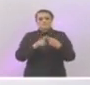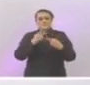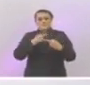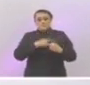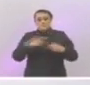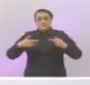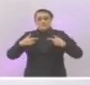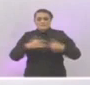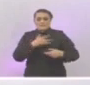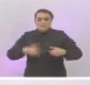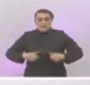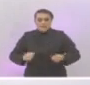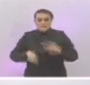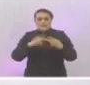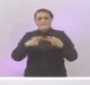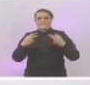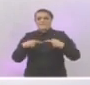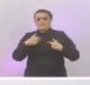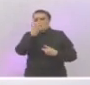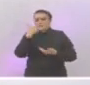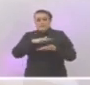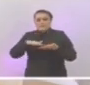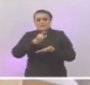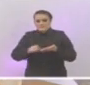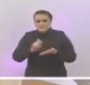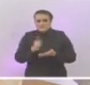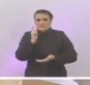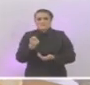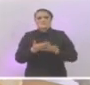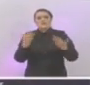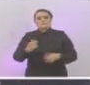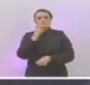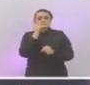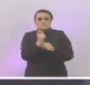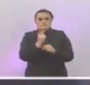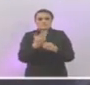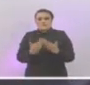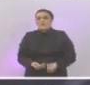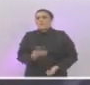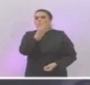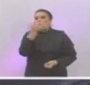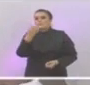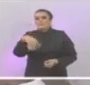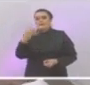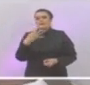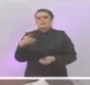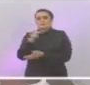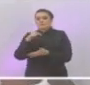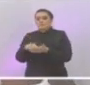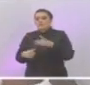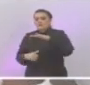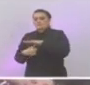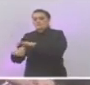y el analfabetismo. Para ello hemos logrado, primero, 414 espacios